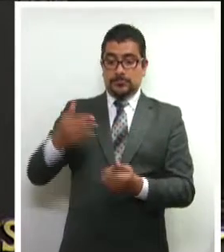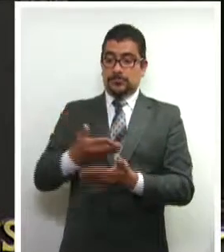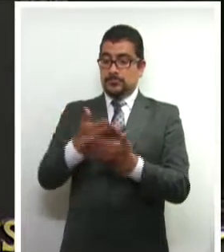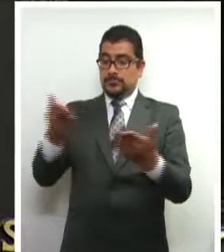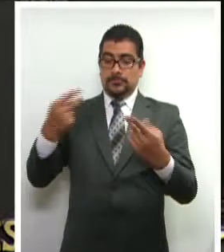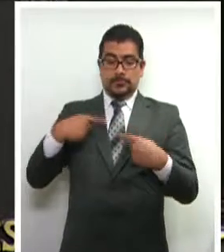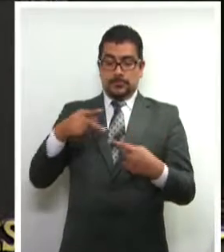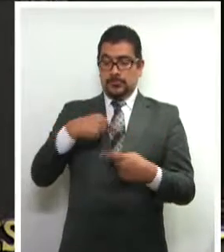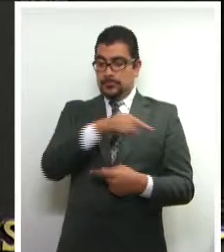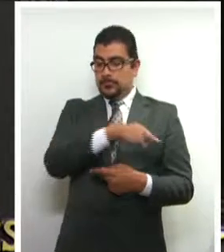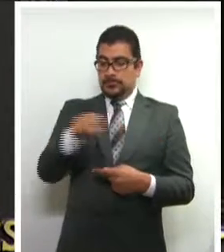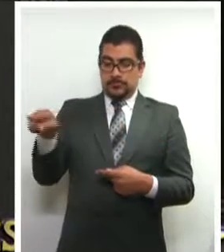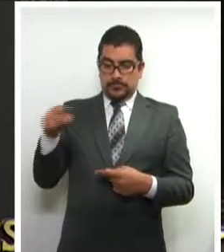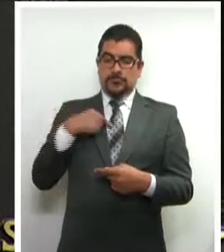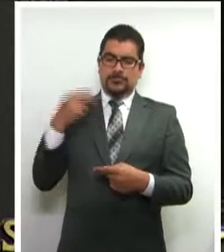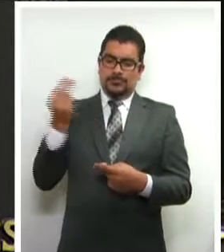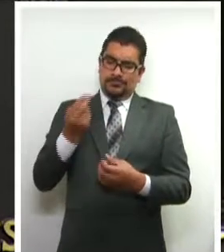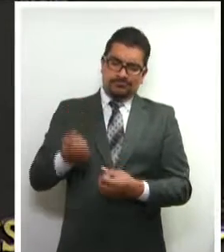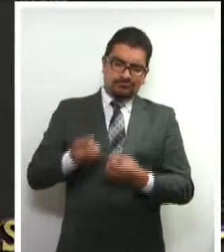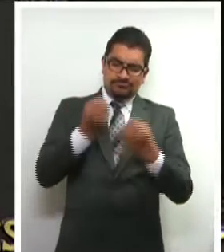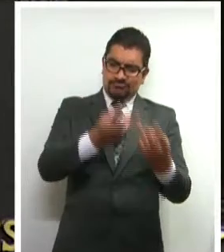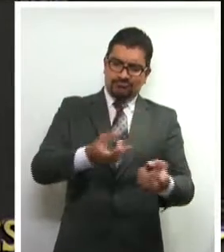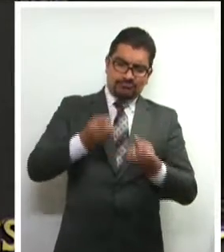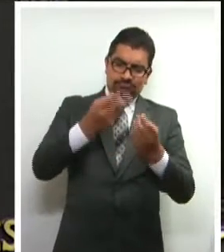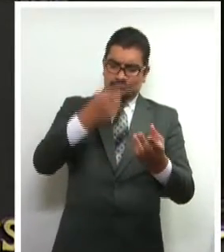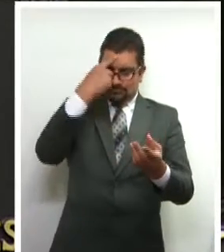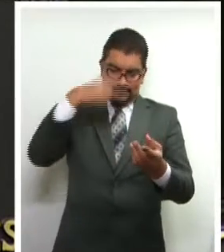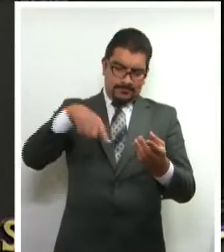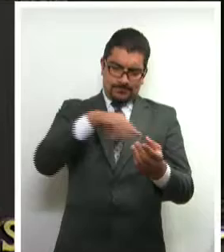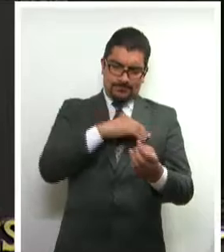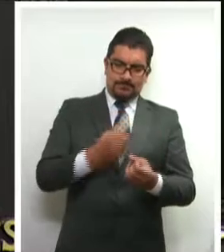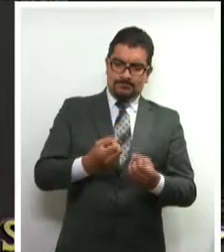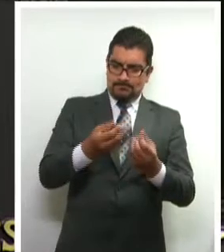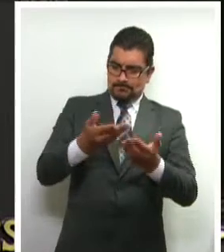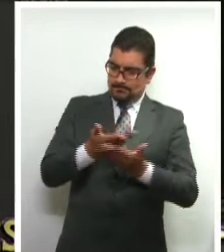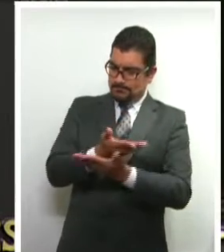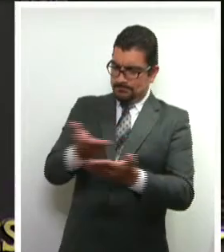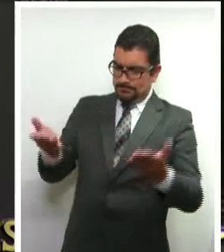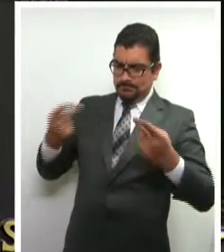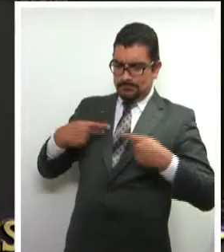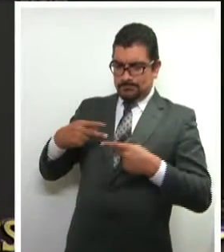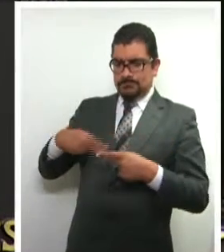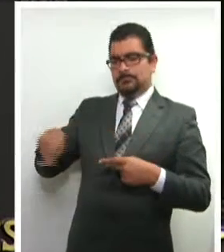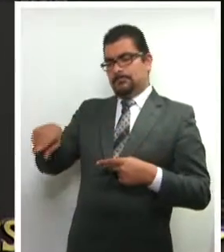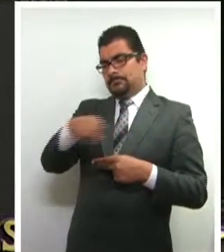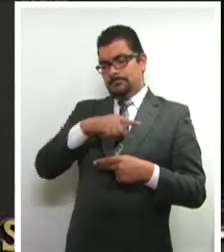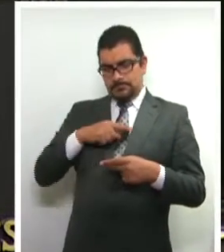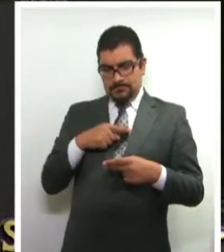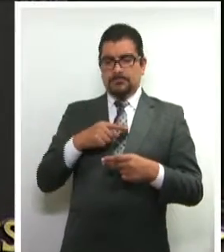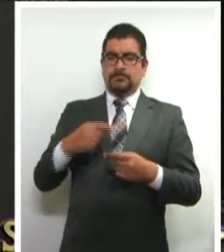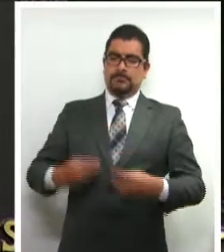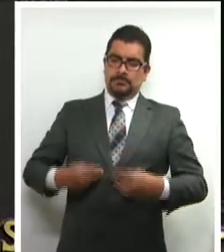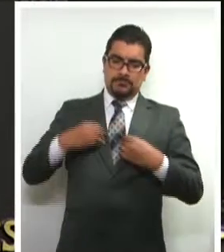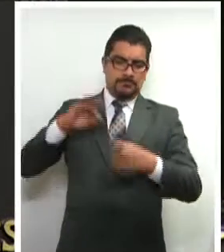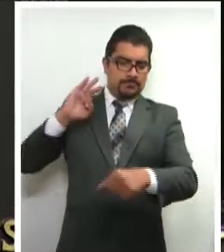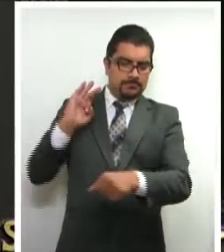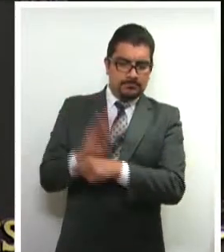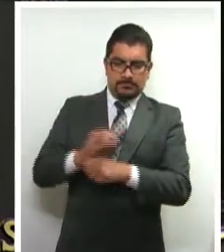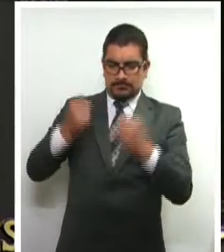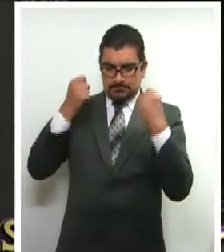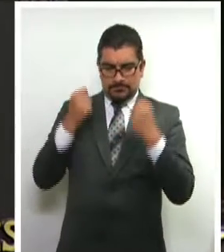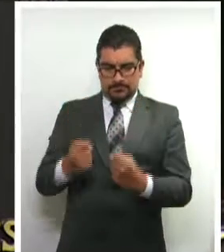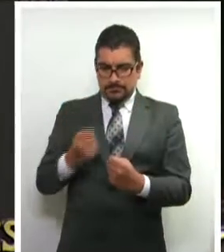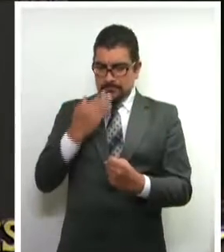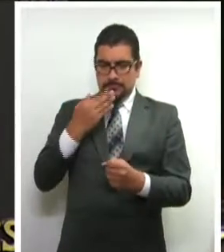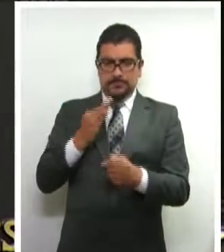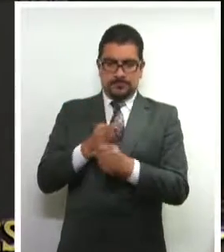alcaldes las herramientas necesarias para que puedan proporcionar a las y los ciudadanos una vida segura. Si se puede lograr y